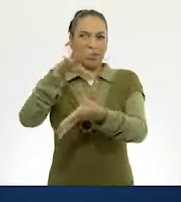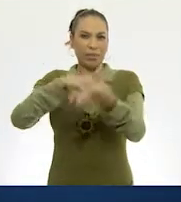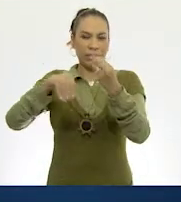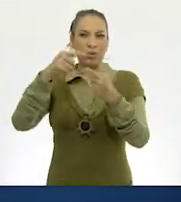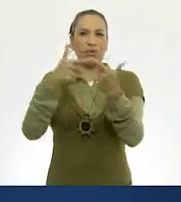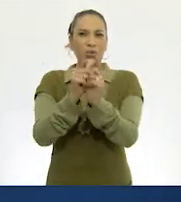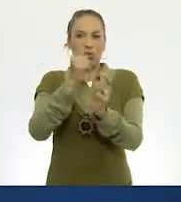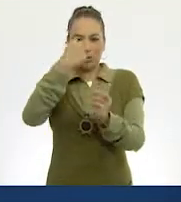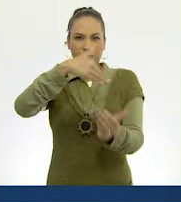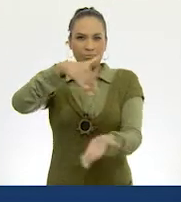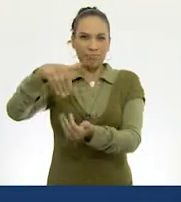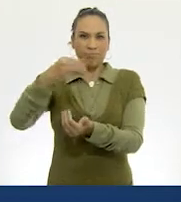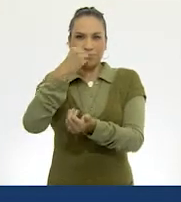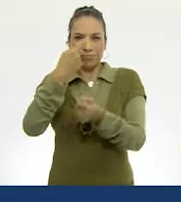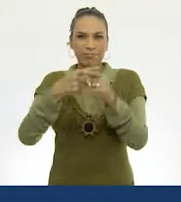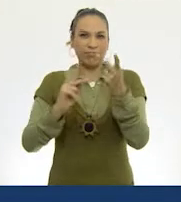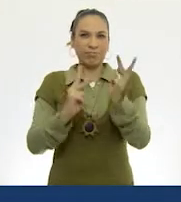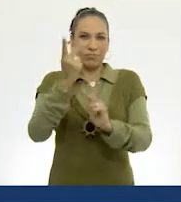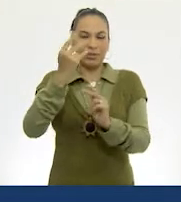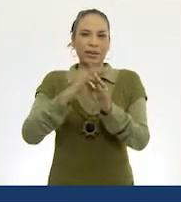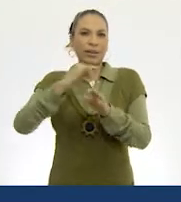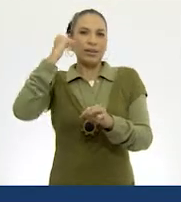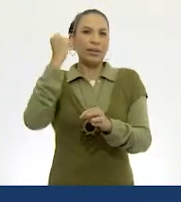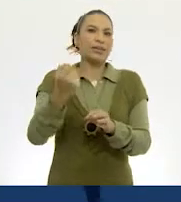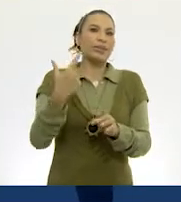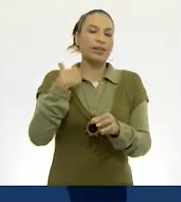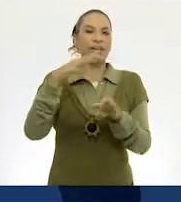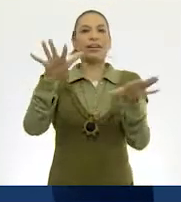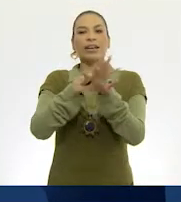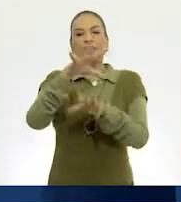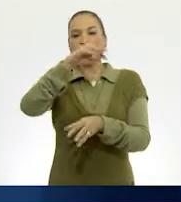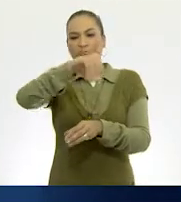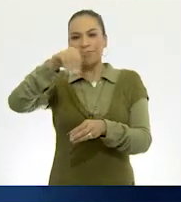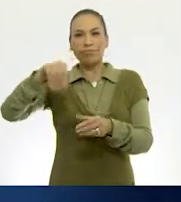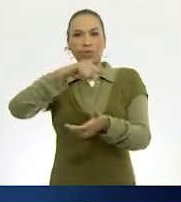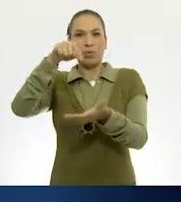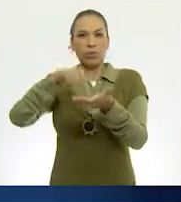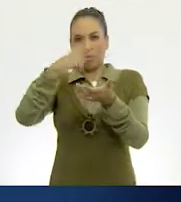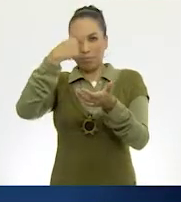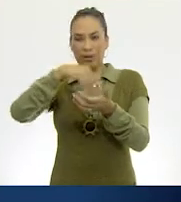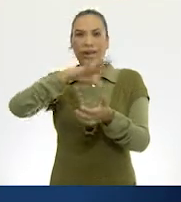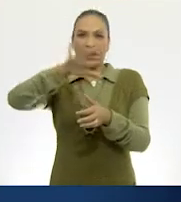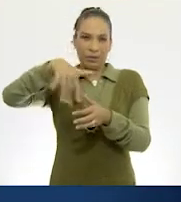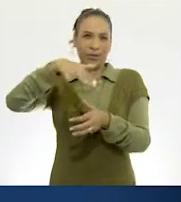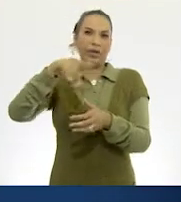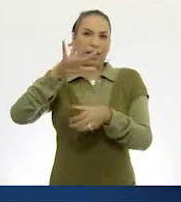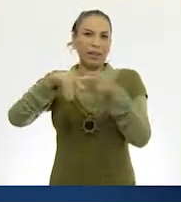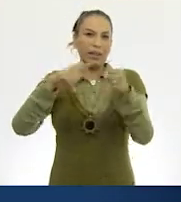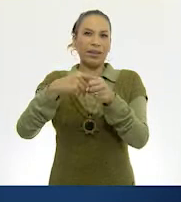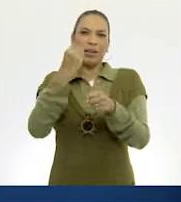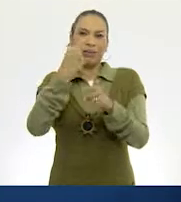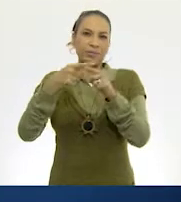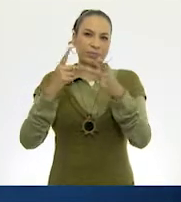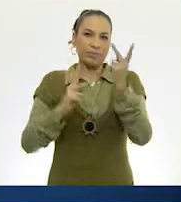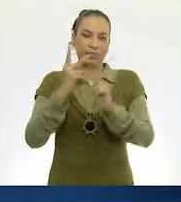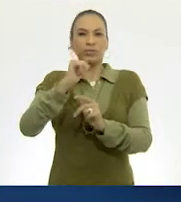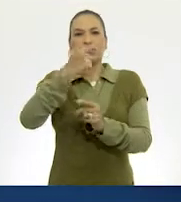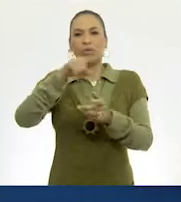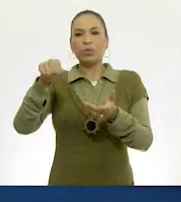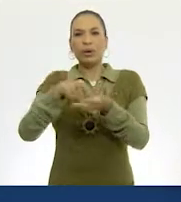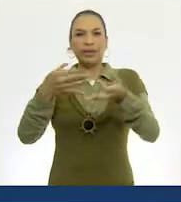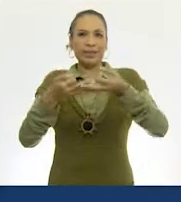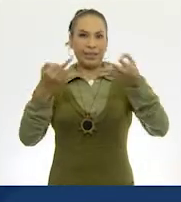recolectores y cazadores se desplazaron de un lugar a otro para seguir a sus presas y encontrar territorios con nuevos